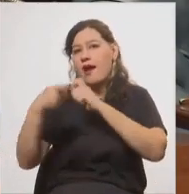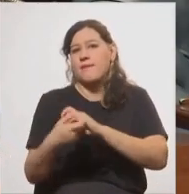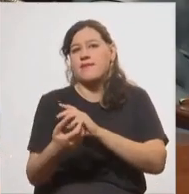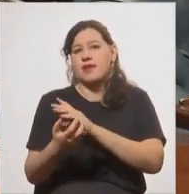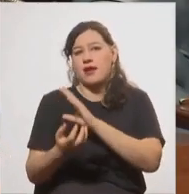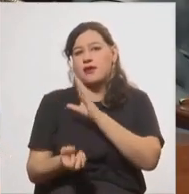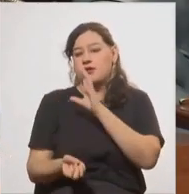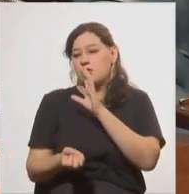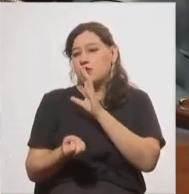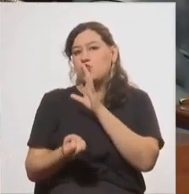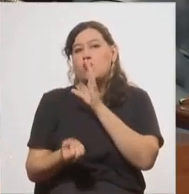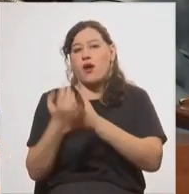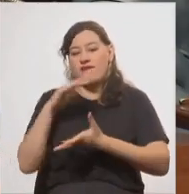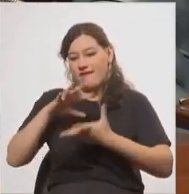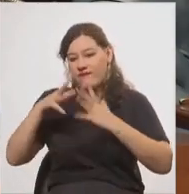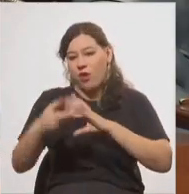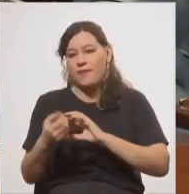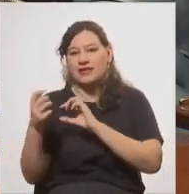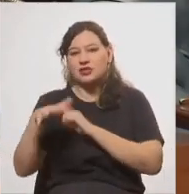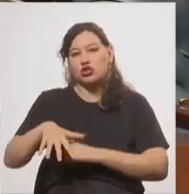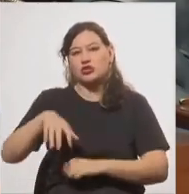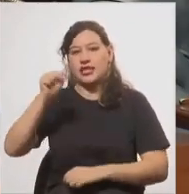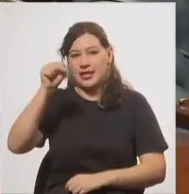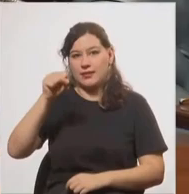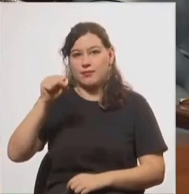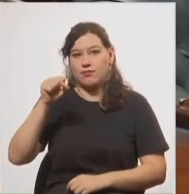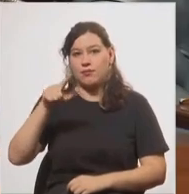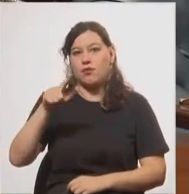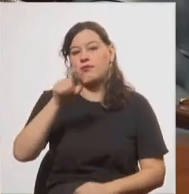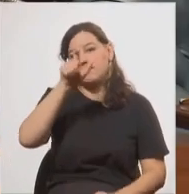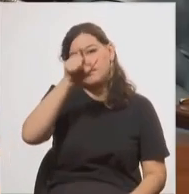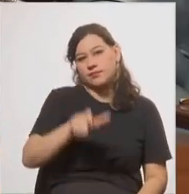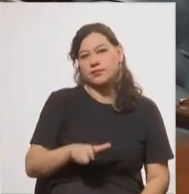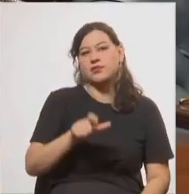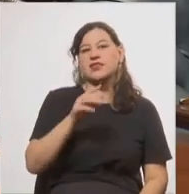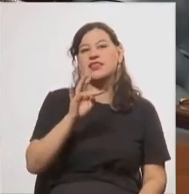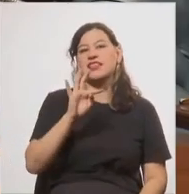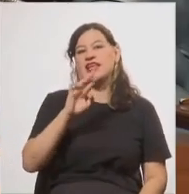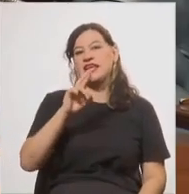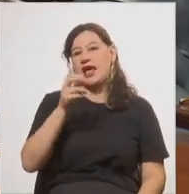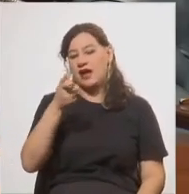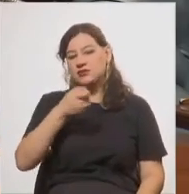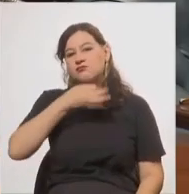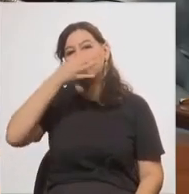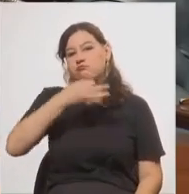socialismo nacional, del que Vivian Trías fue su exponente teórico más destacado.